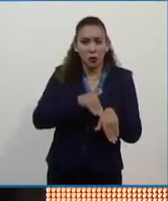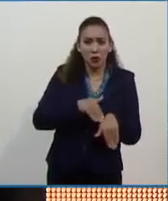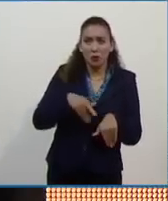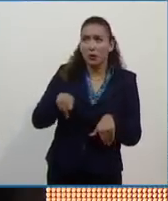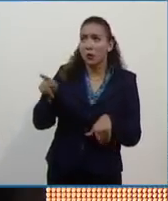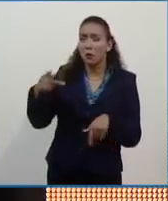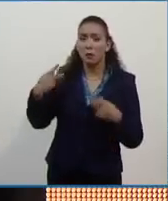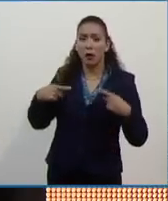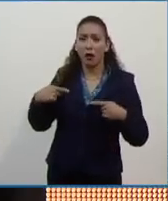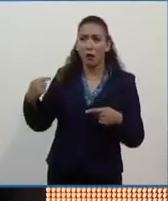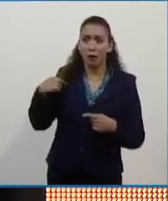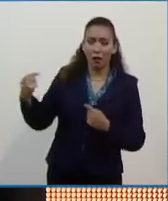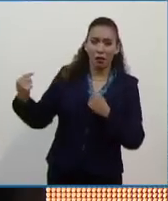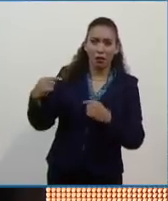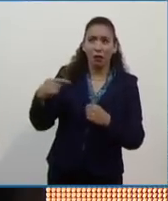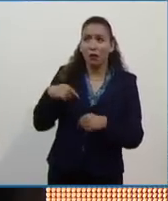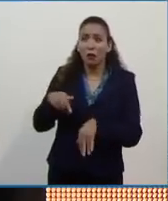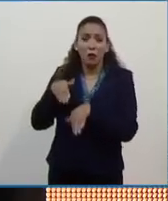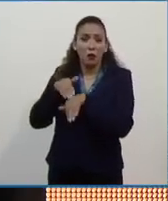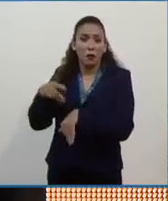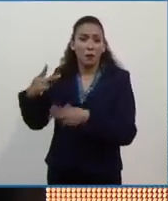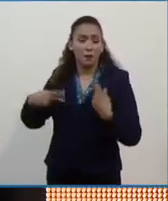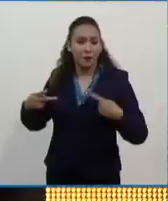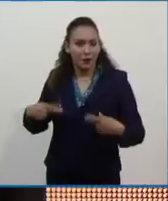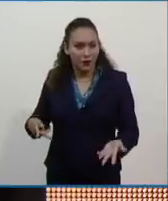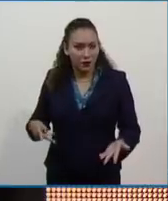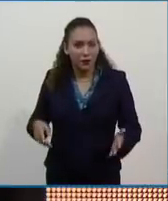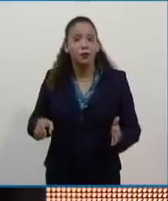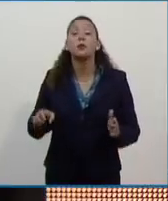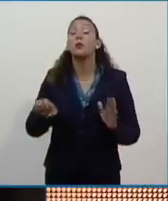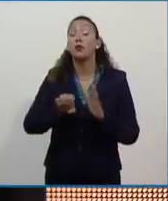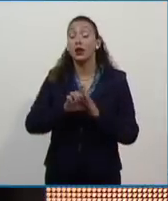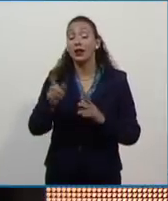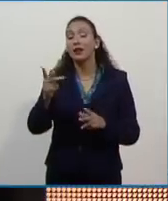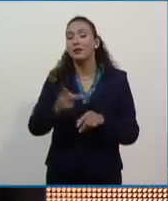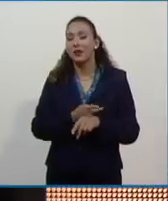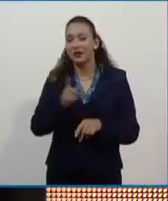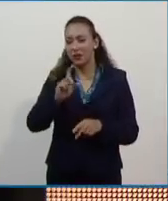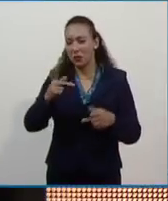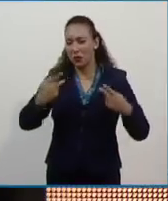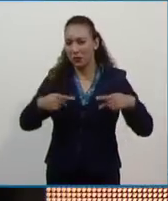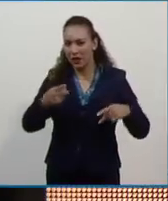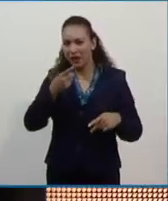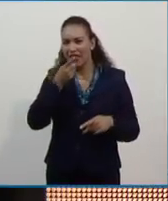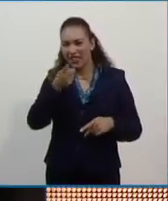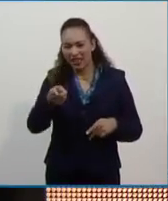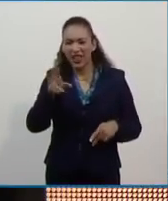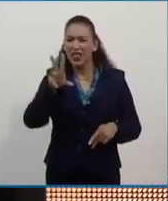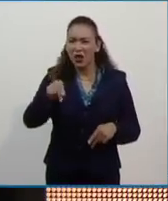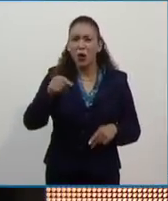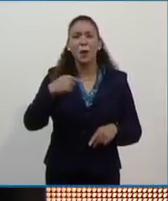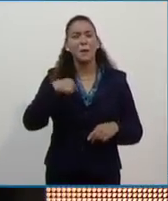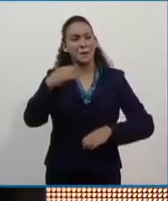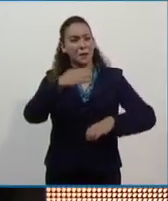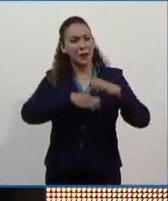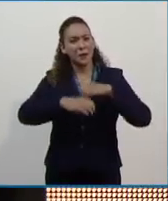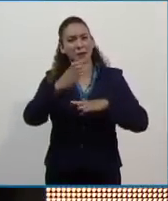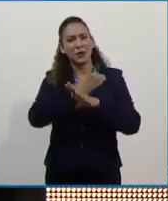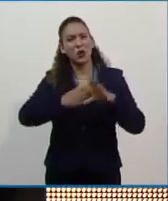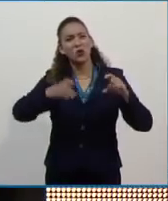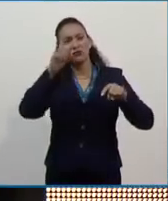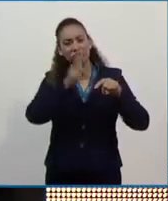público porque está llevando a cabo un embargo o una afectación patrimonial a una empresa con la cual